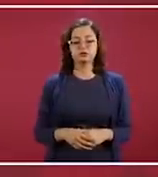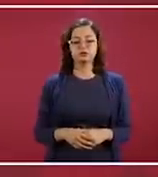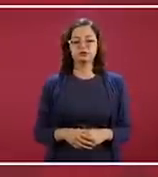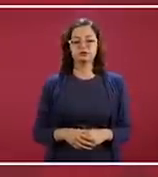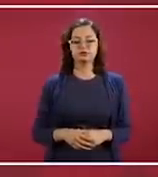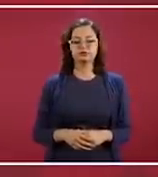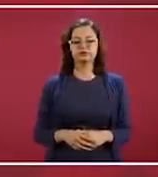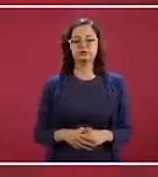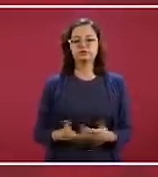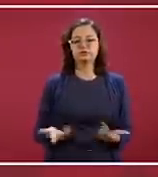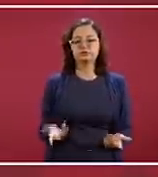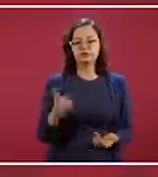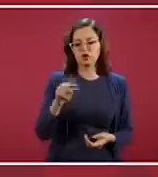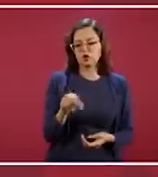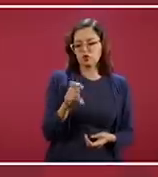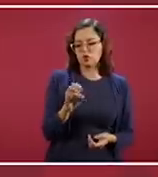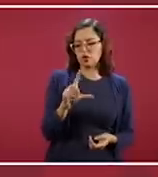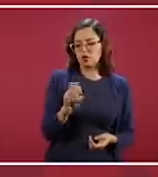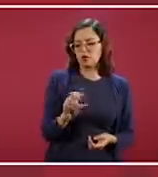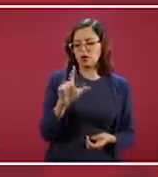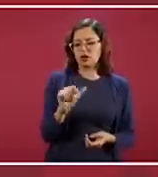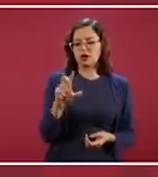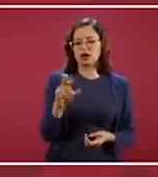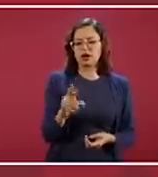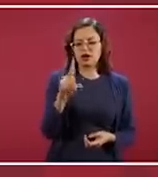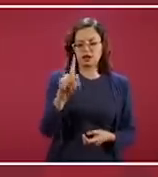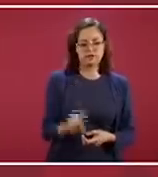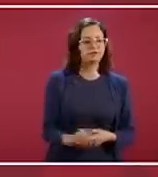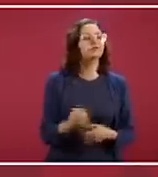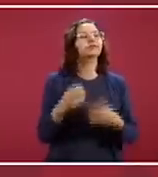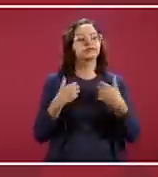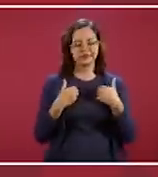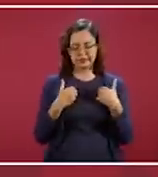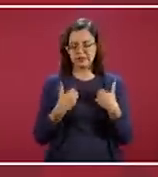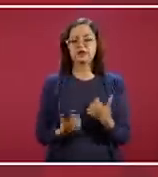en el caso de Nuevo Laredo, se entiende